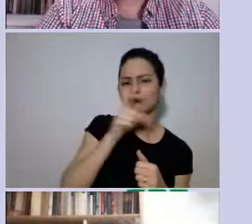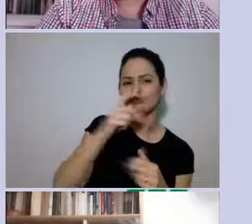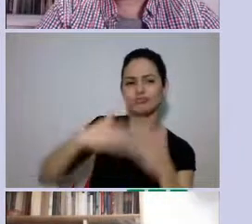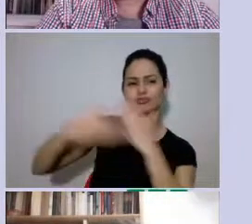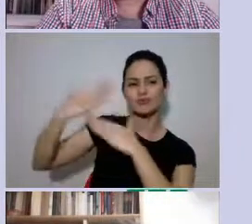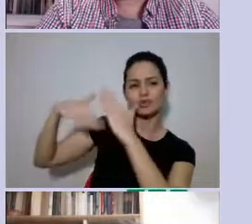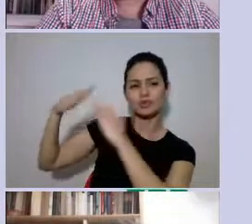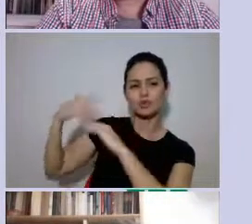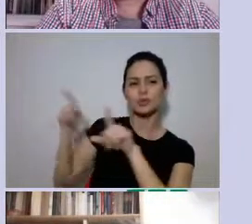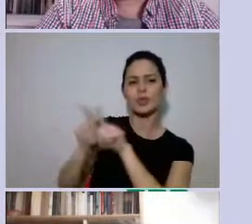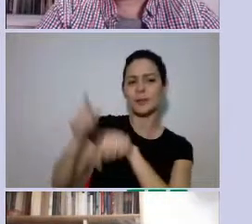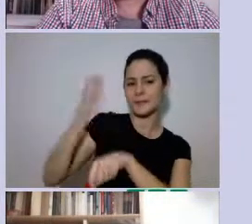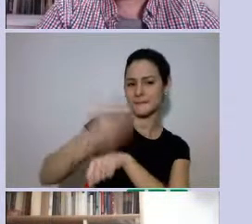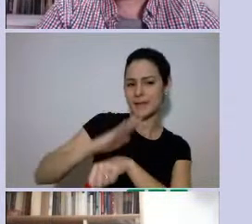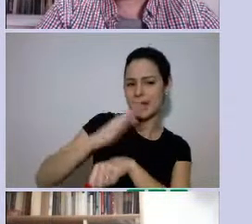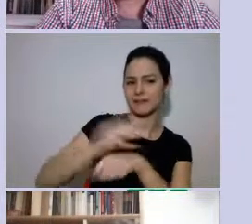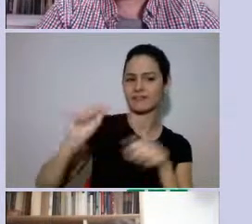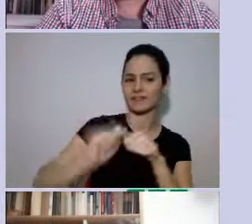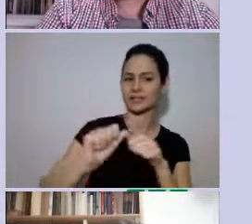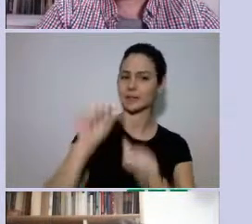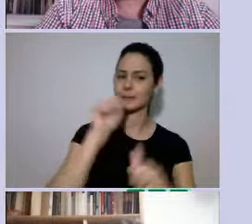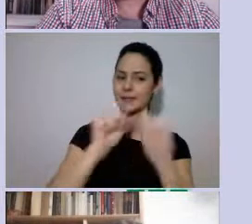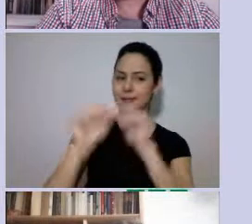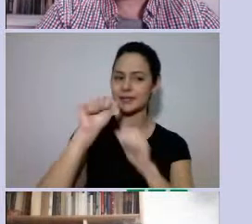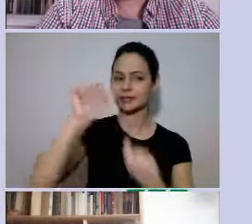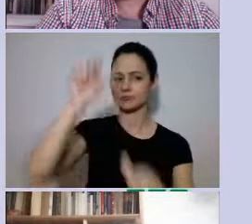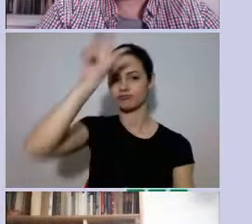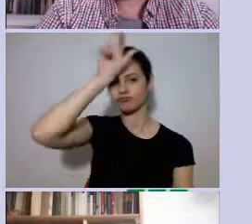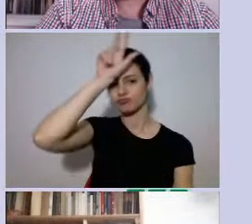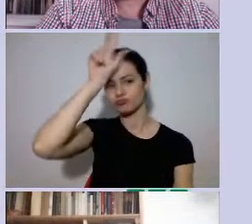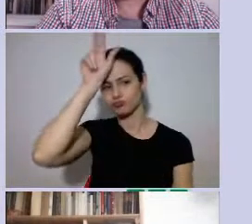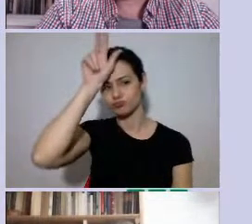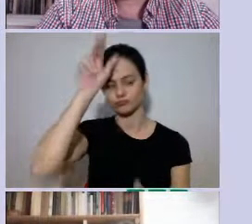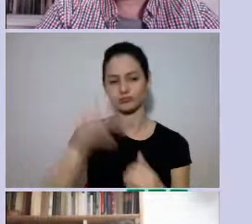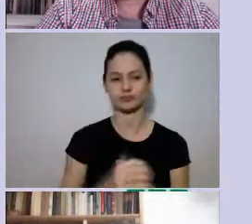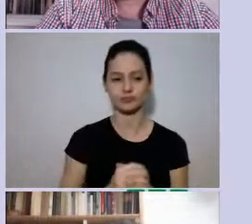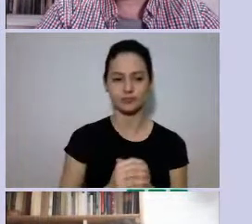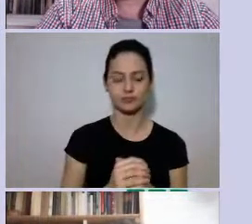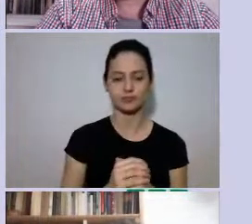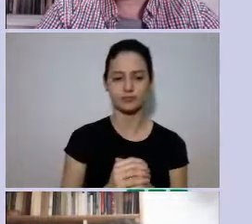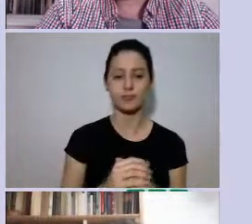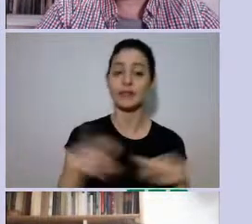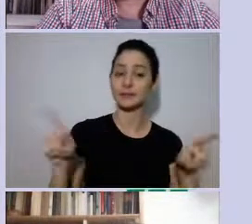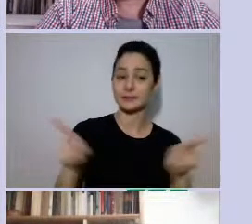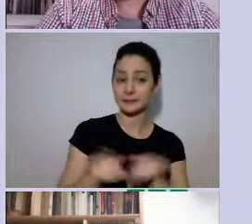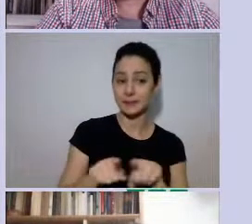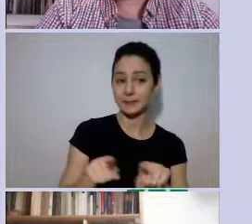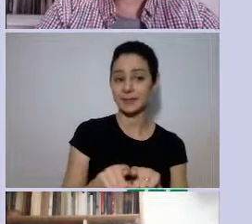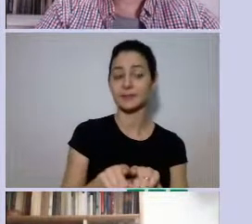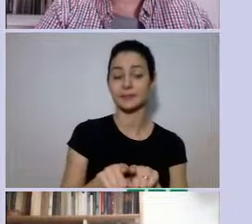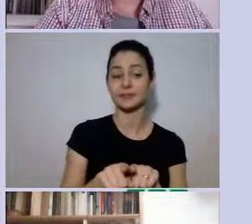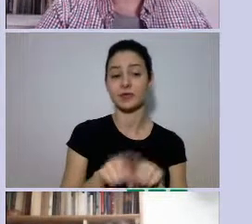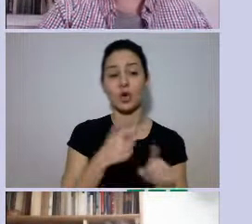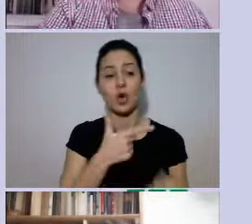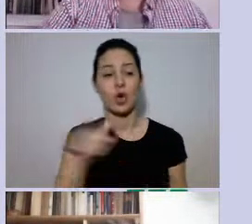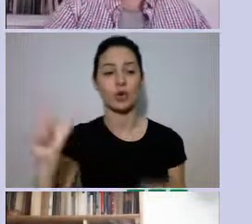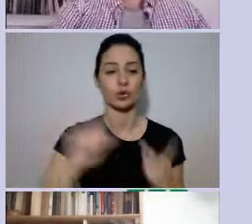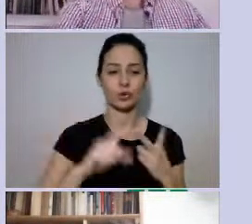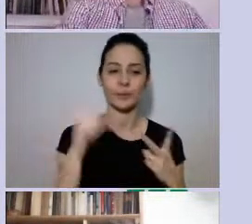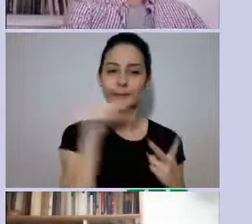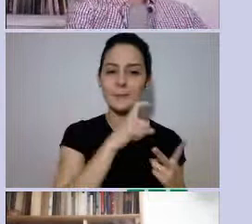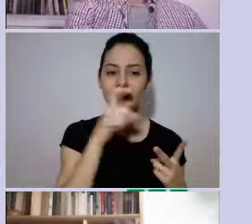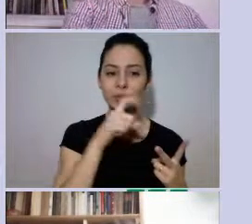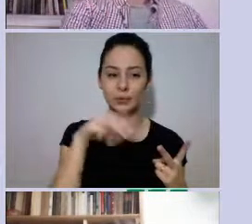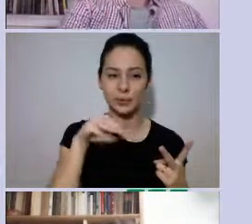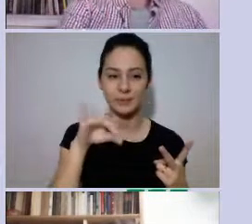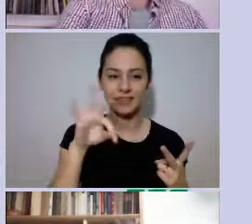práctica la fabricación de las bebidas alcohólicas. Pero también en otro mito